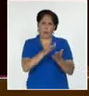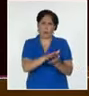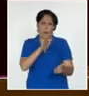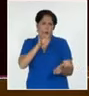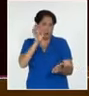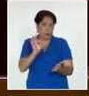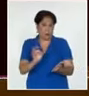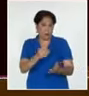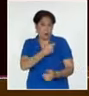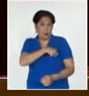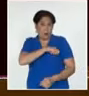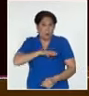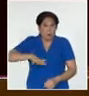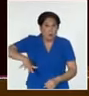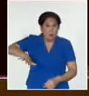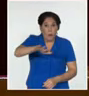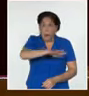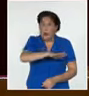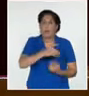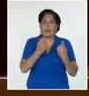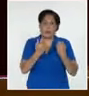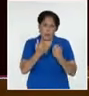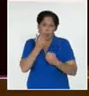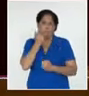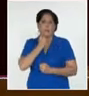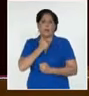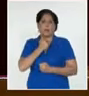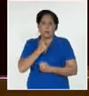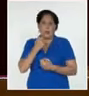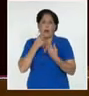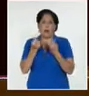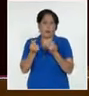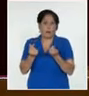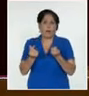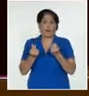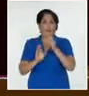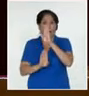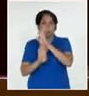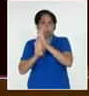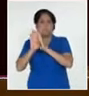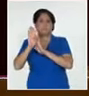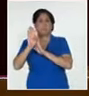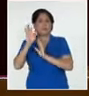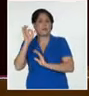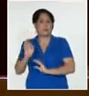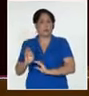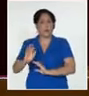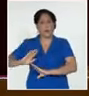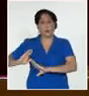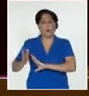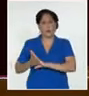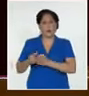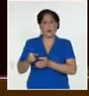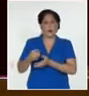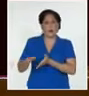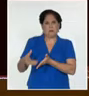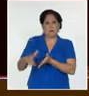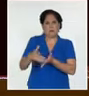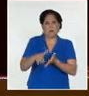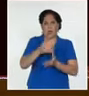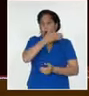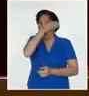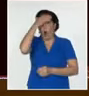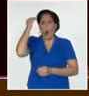nuestros pueblos son los más necesitados, los más vulnerables, los eternos condenados al despojo, al olvido y